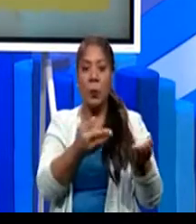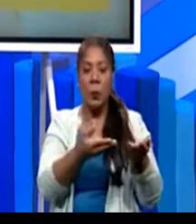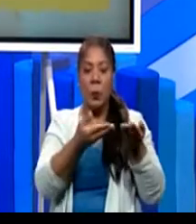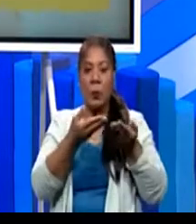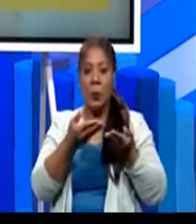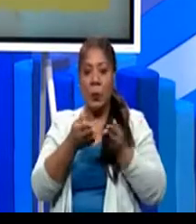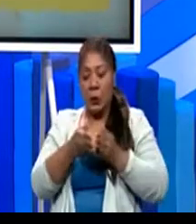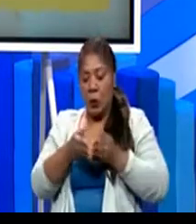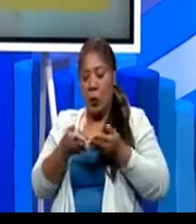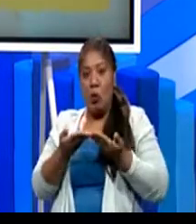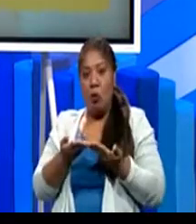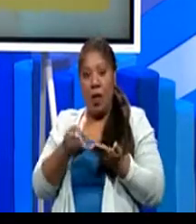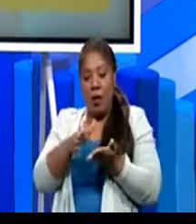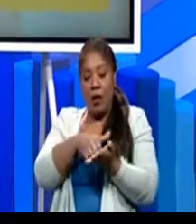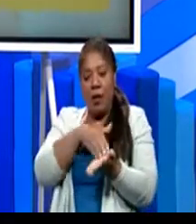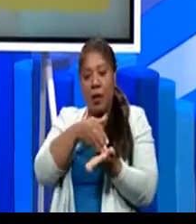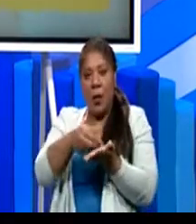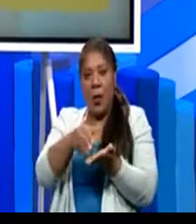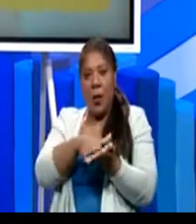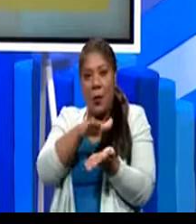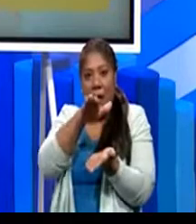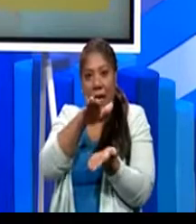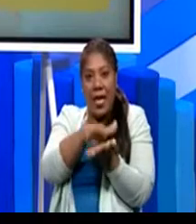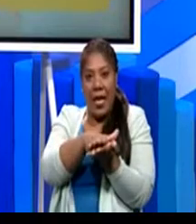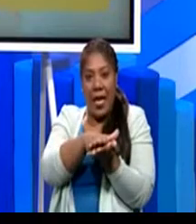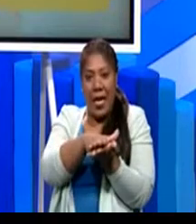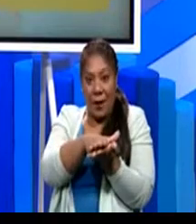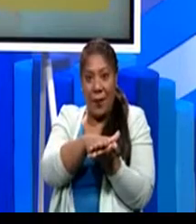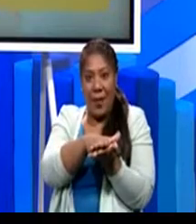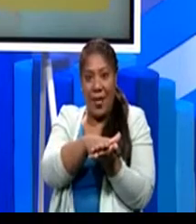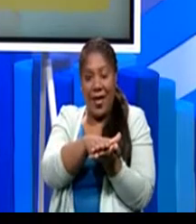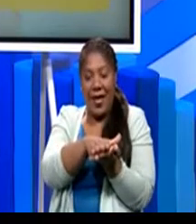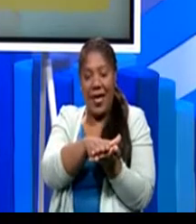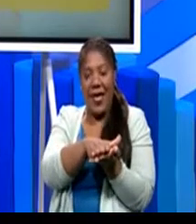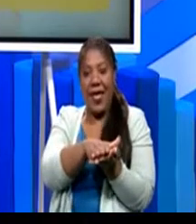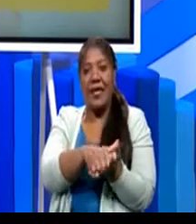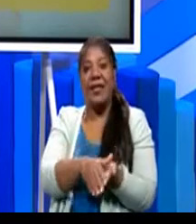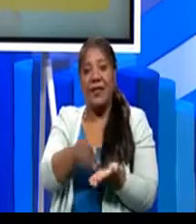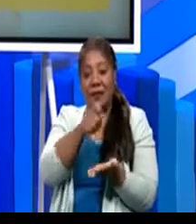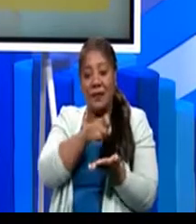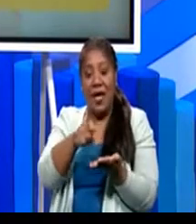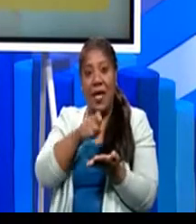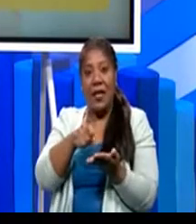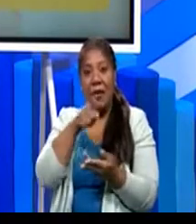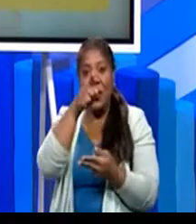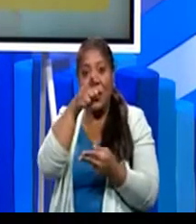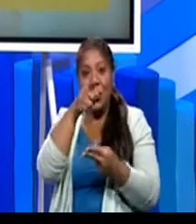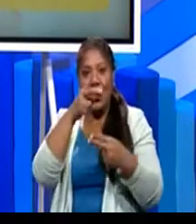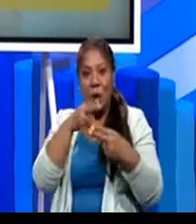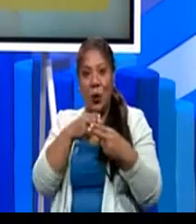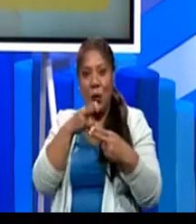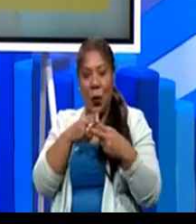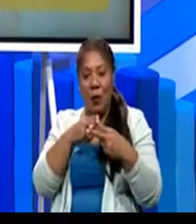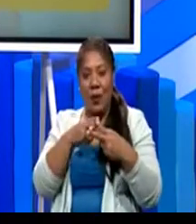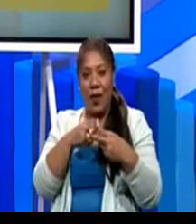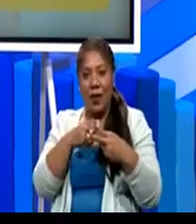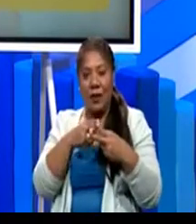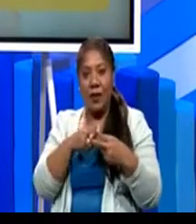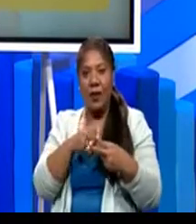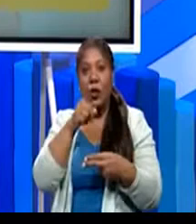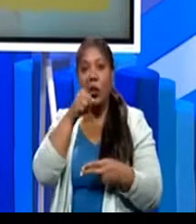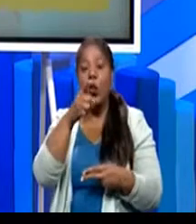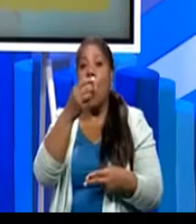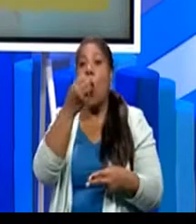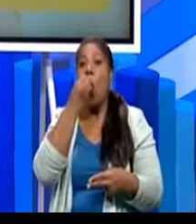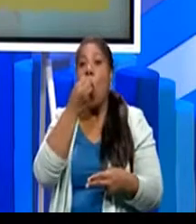en tu cuaderno y luego de eso la vas a pegar, vas a escribir tu nombre, vas a poner tu